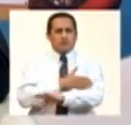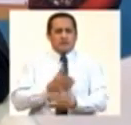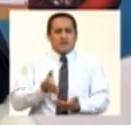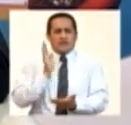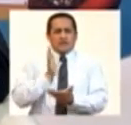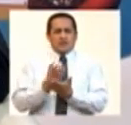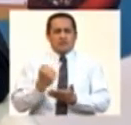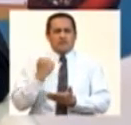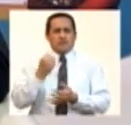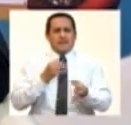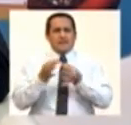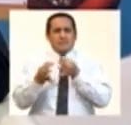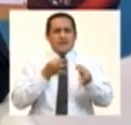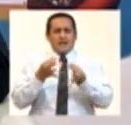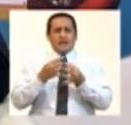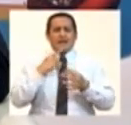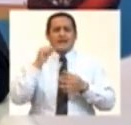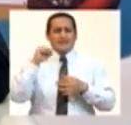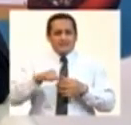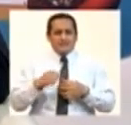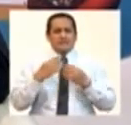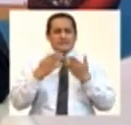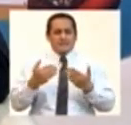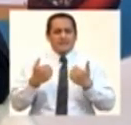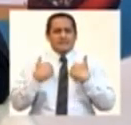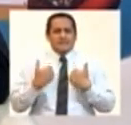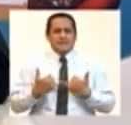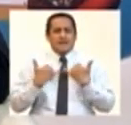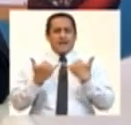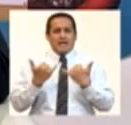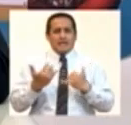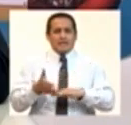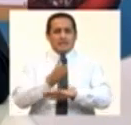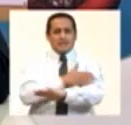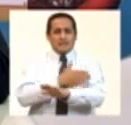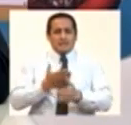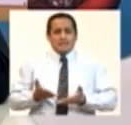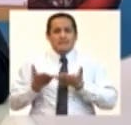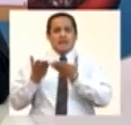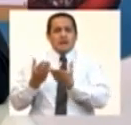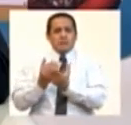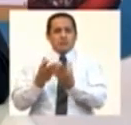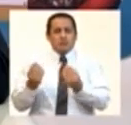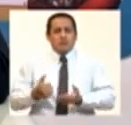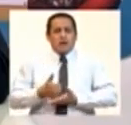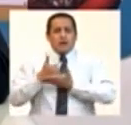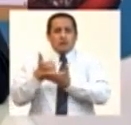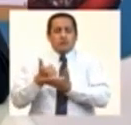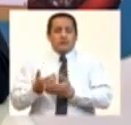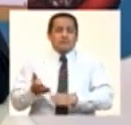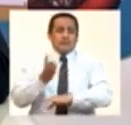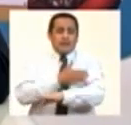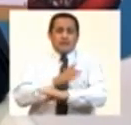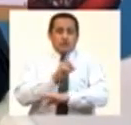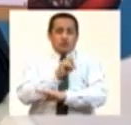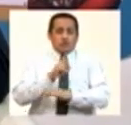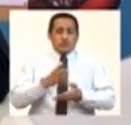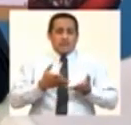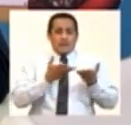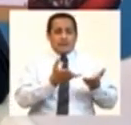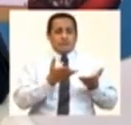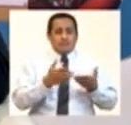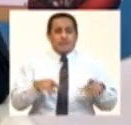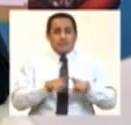muy tajante en señalar que sí se les tiene que brindar todas las facilidades que no se les